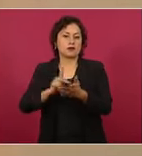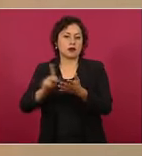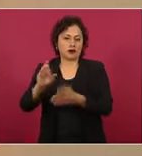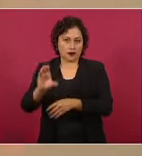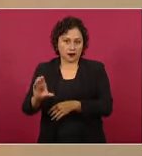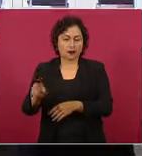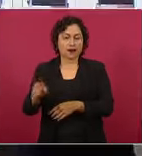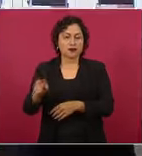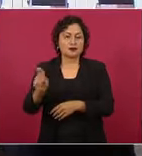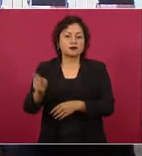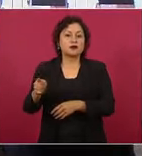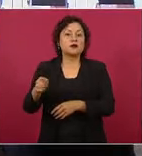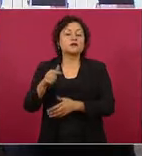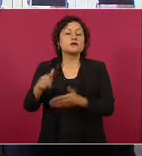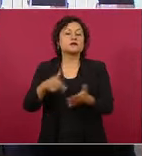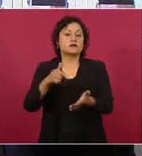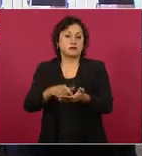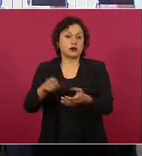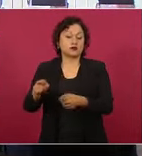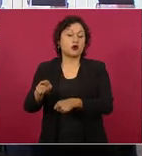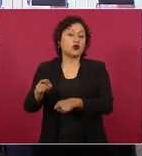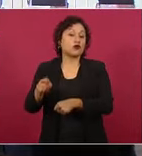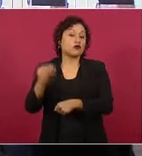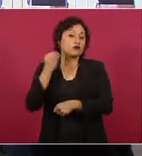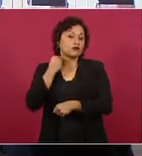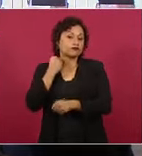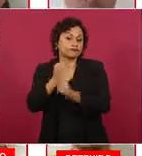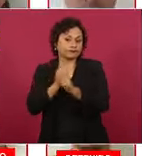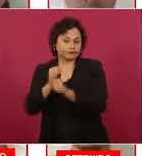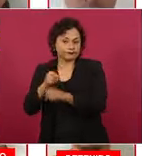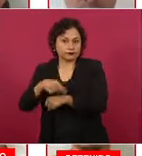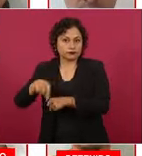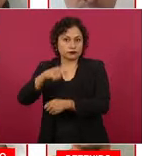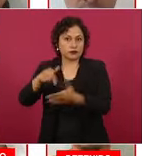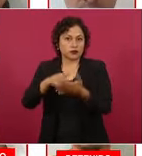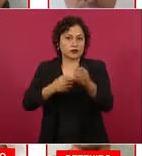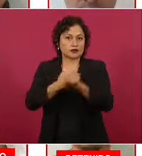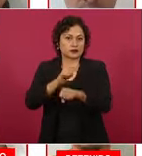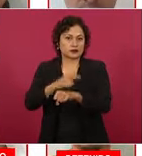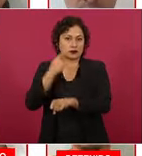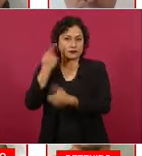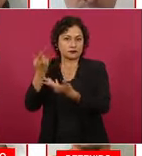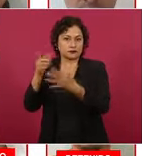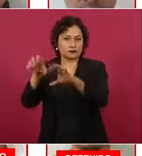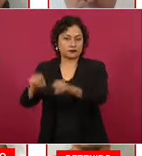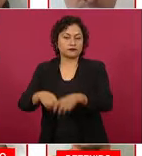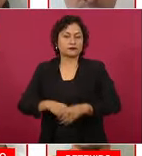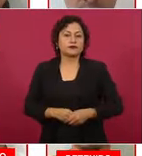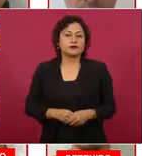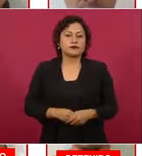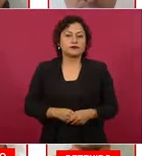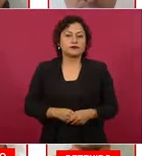Fiscalía Local, en colaboración con SEDENA, CEMAR, Guardia Nacional y la Policía de Solidaridad,